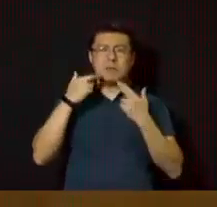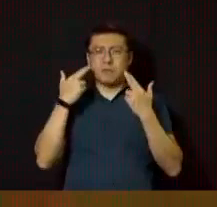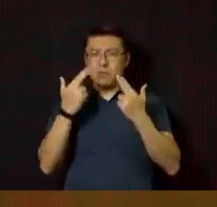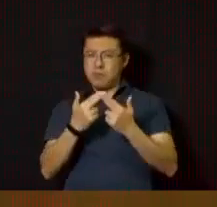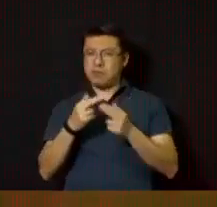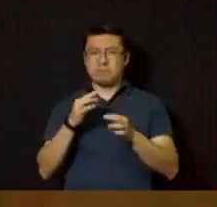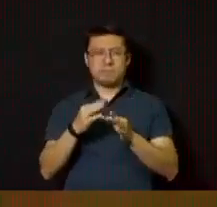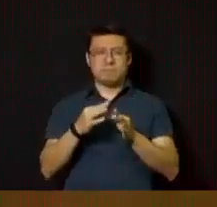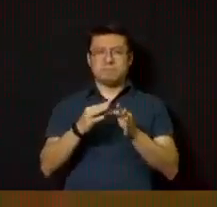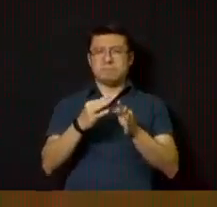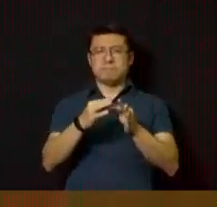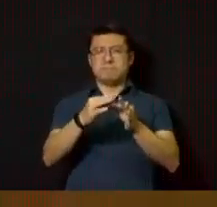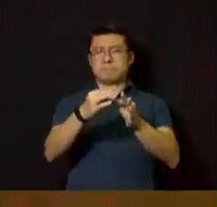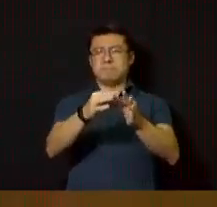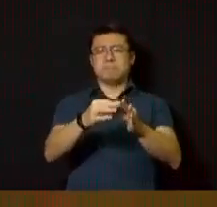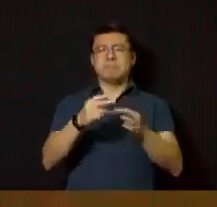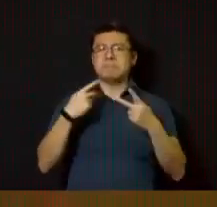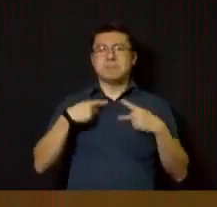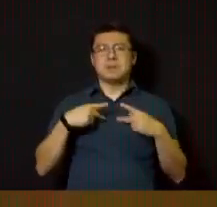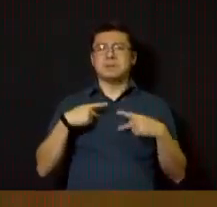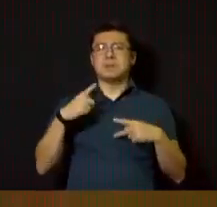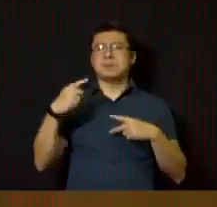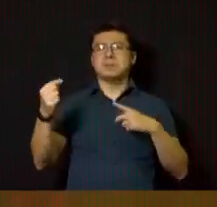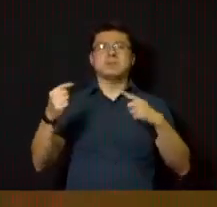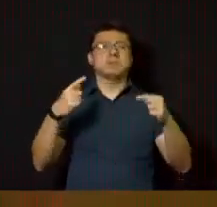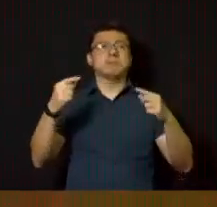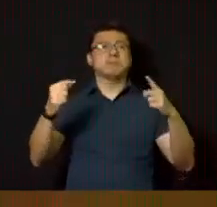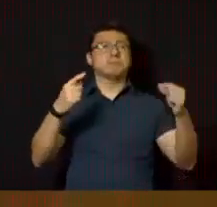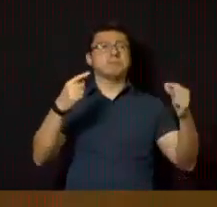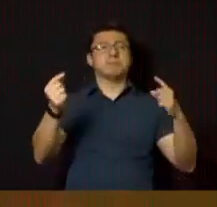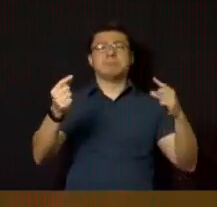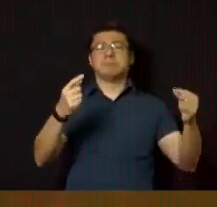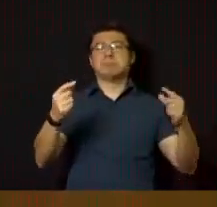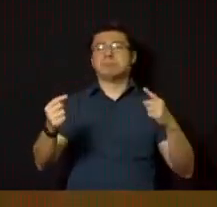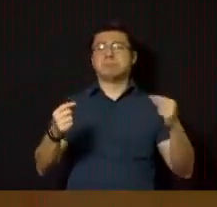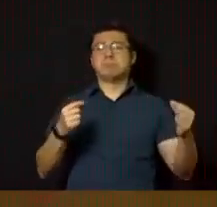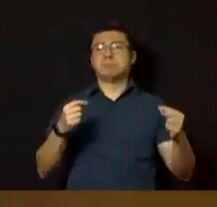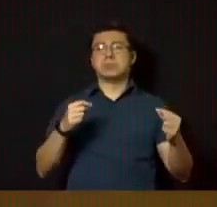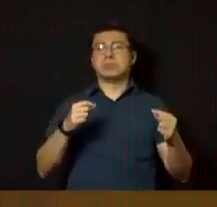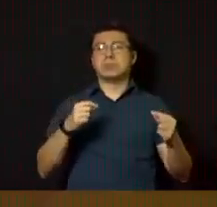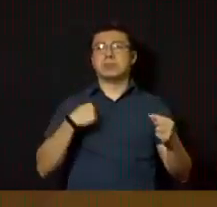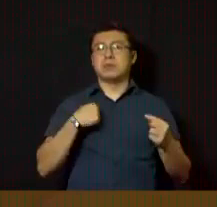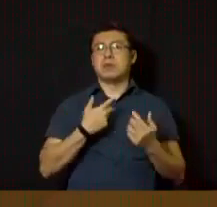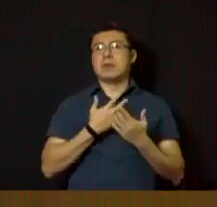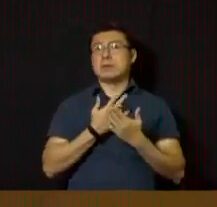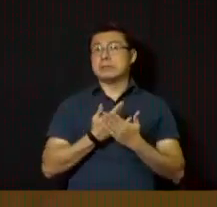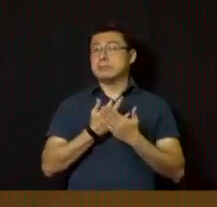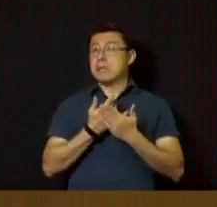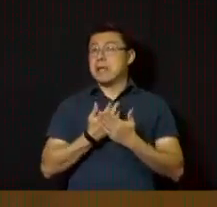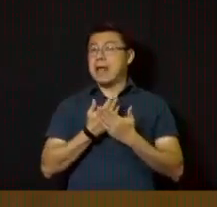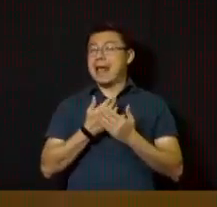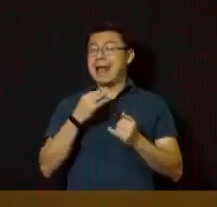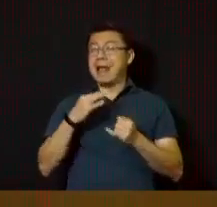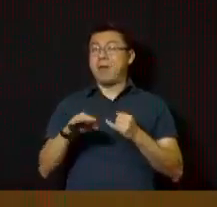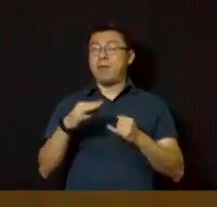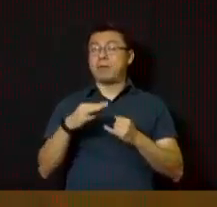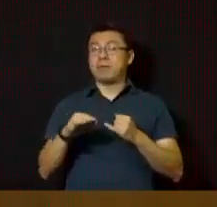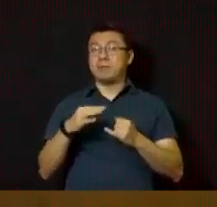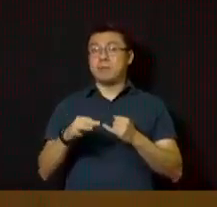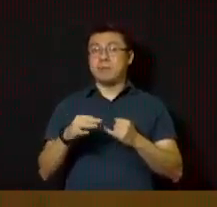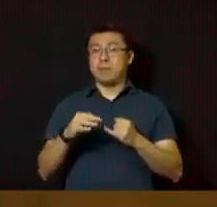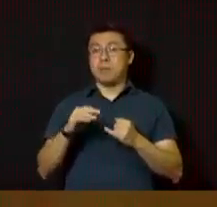se iba y se iba, y yo era el último que no me iba. Y uno de esos me dice: